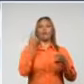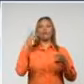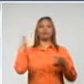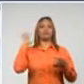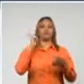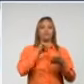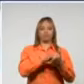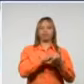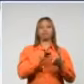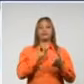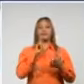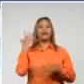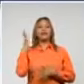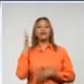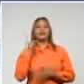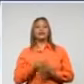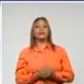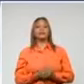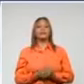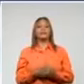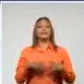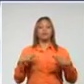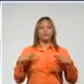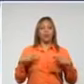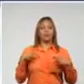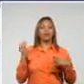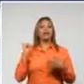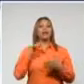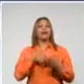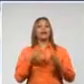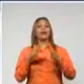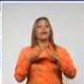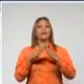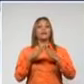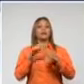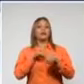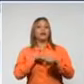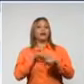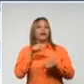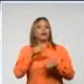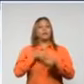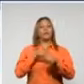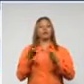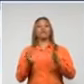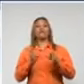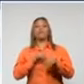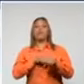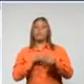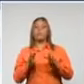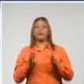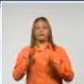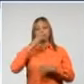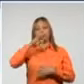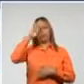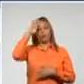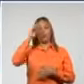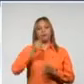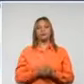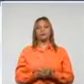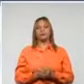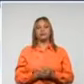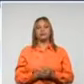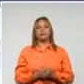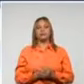extranjero. Es un extranjero residente temporal en nuestro país. Por lo tanto, no es un caso